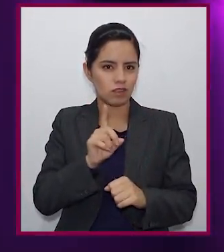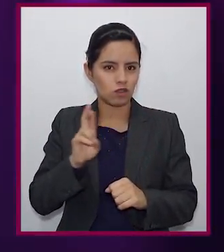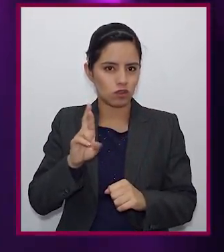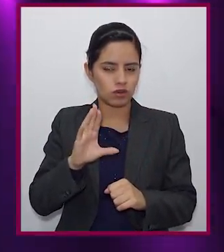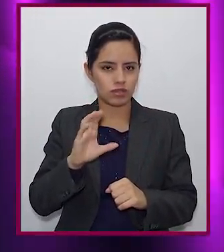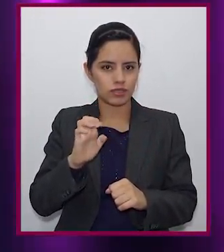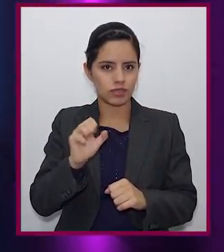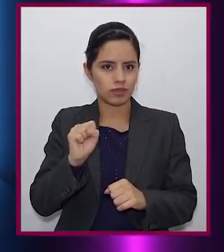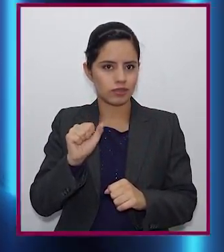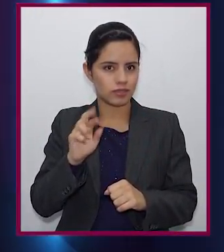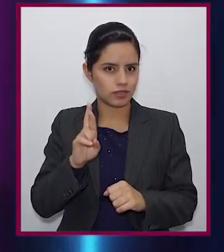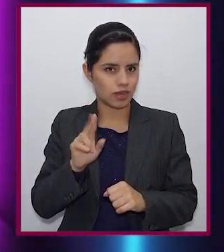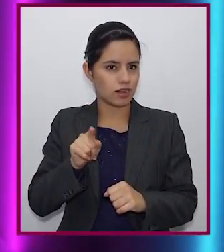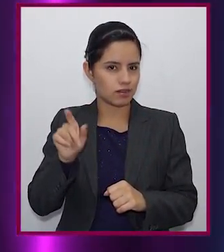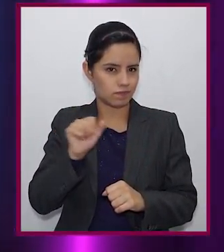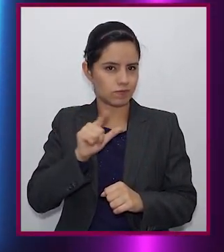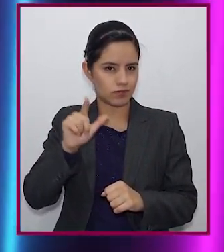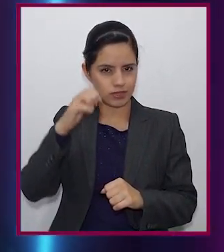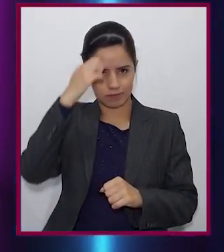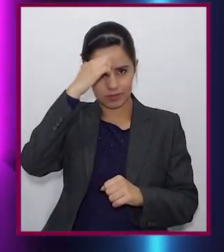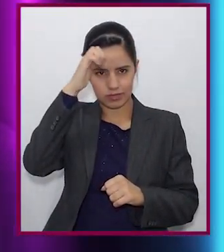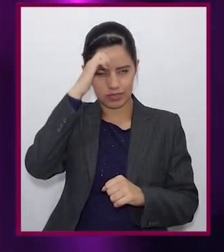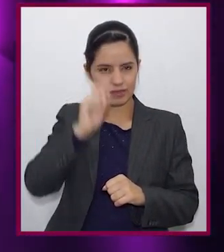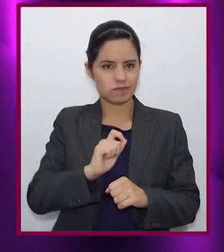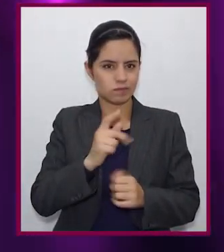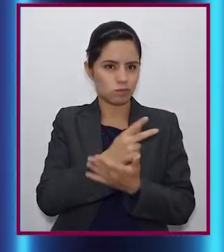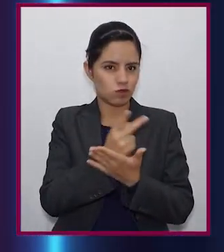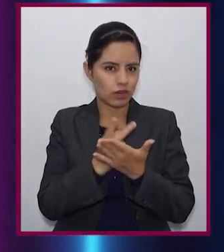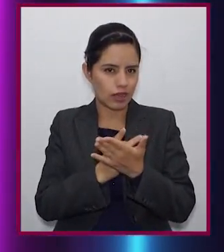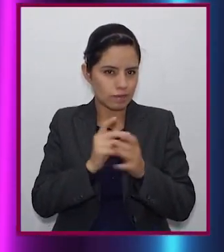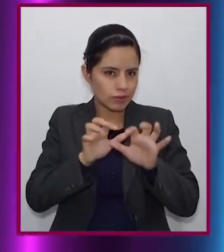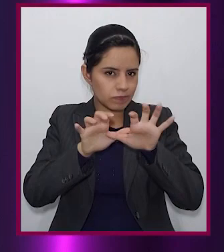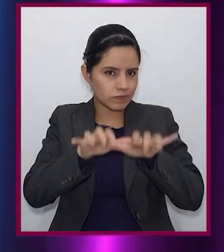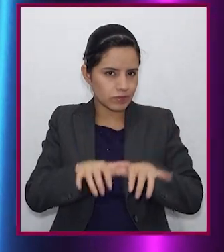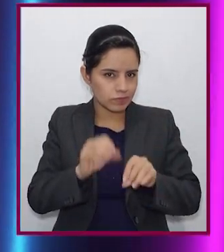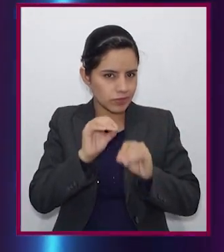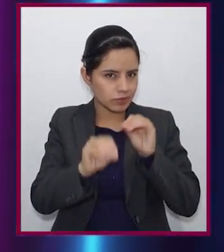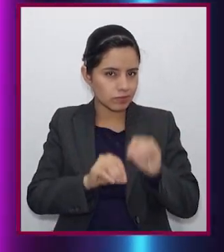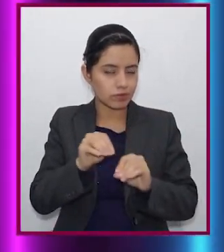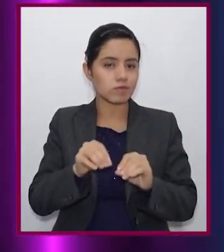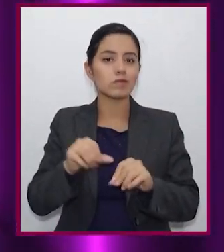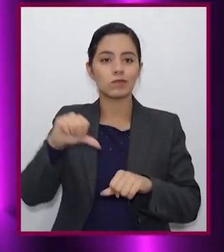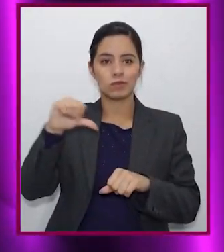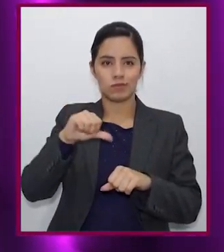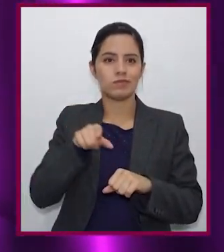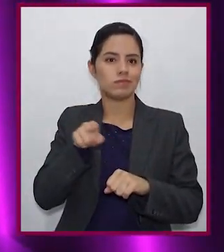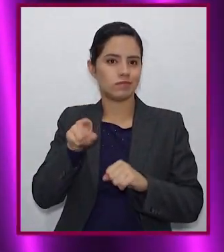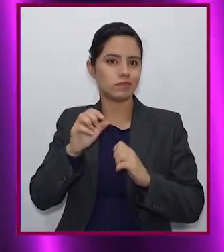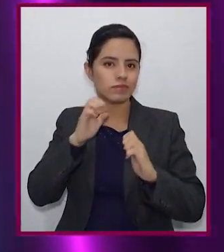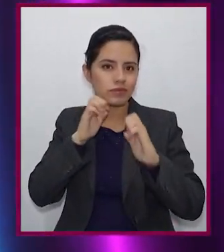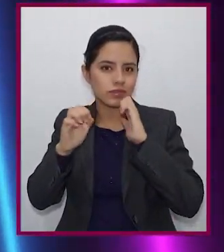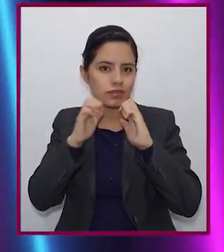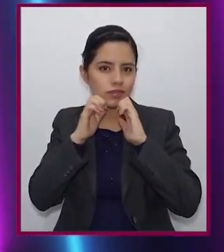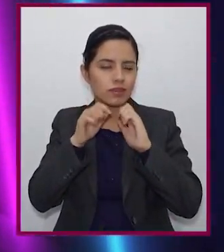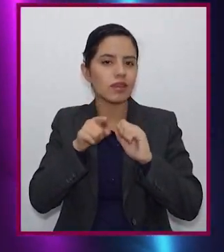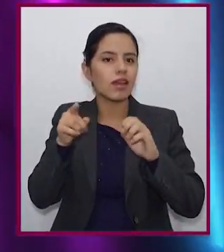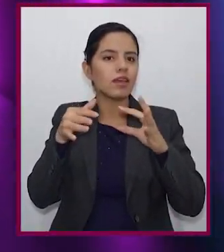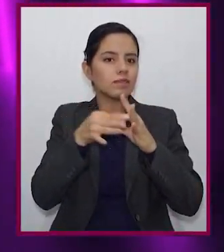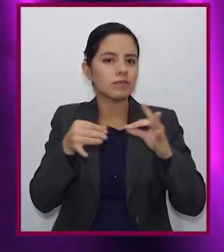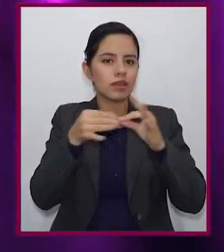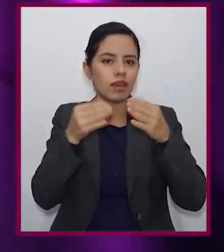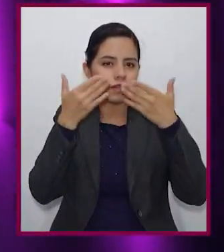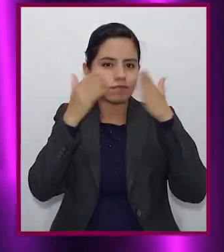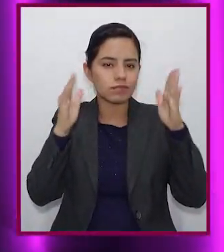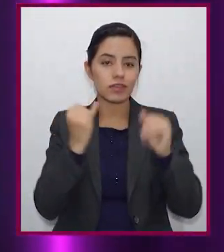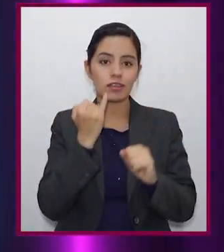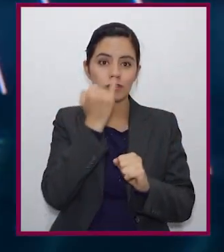Herrera, consultor en sistemas de información e ingeniero de software. Él es nuestro entrevistado del día de hoy y nos ampliará el panorama acerca de los